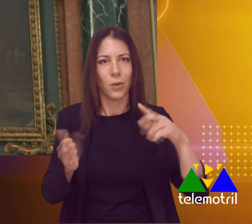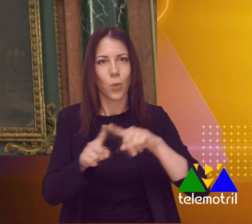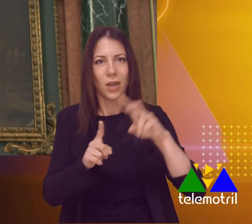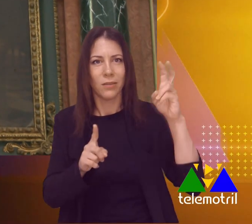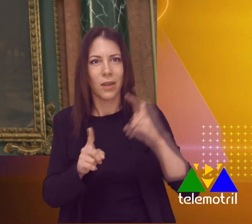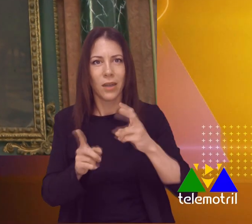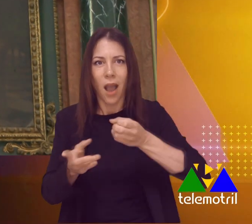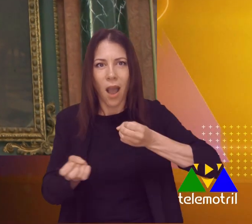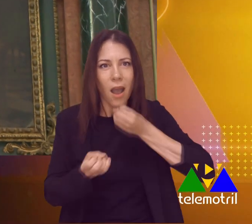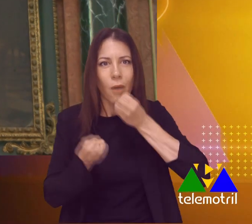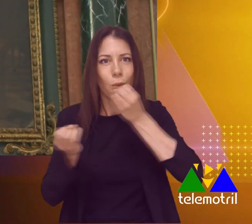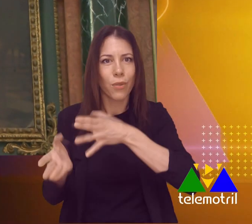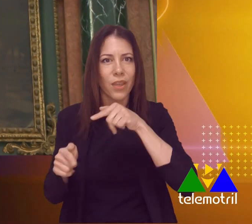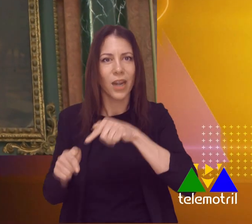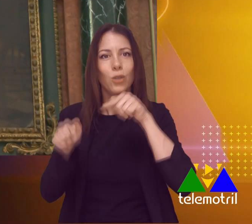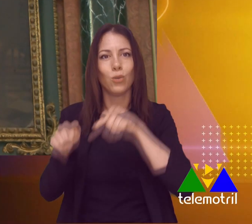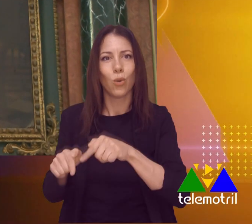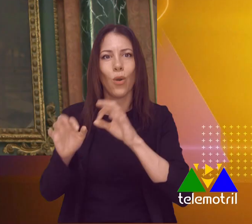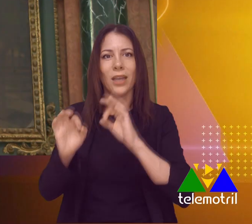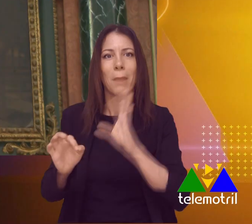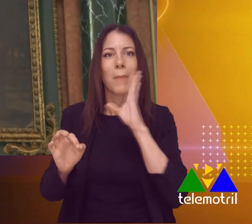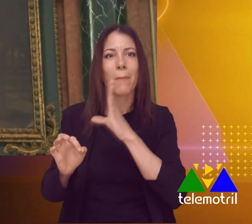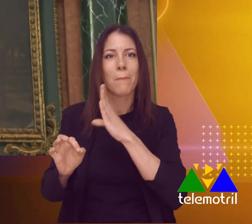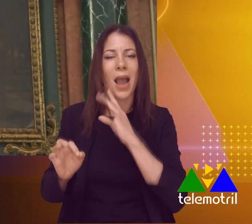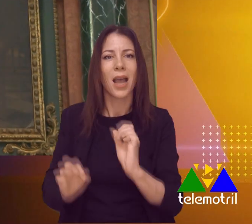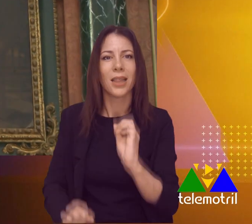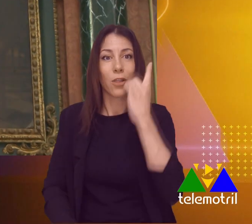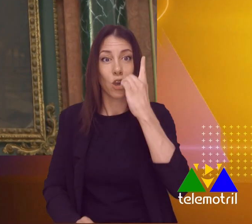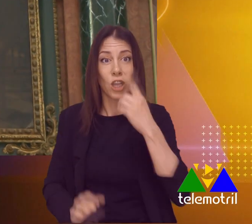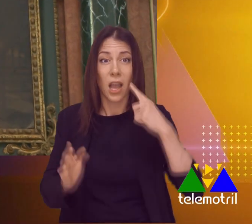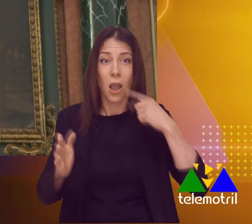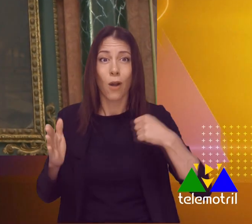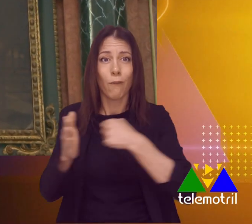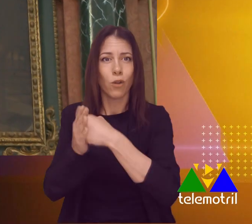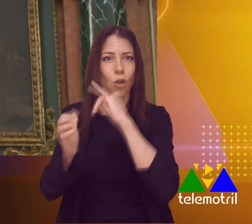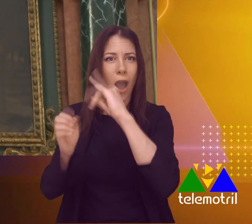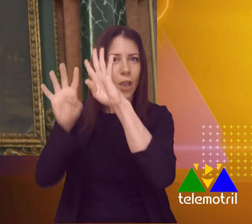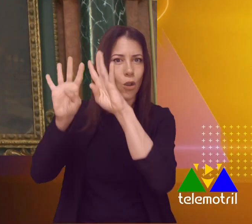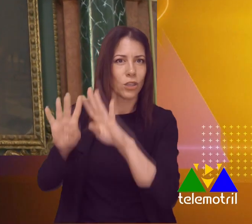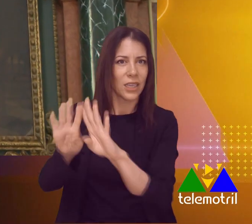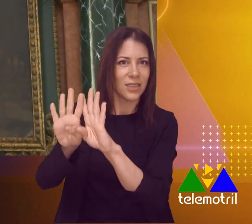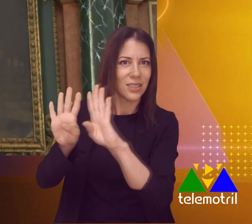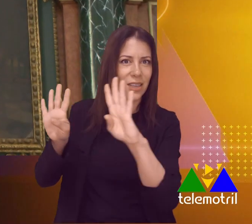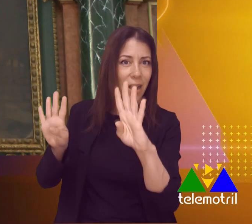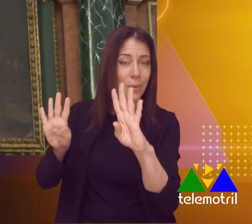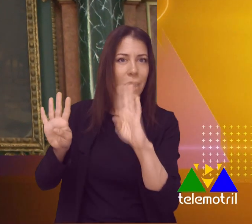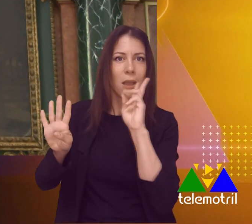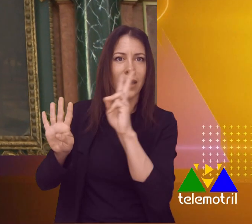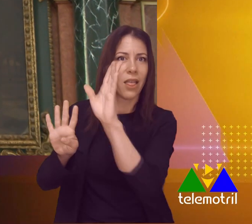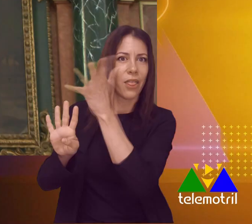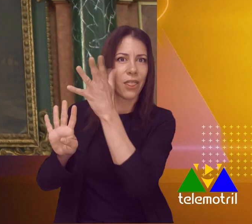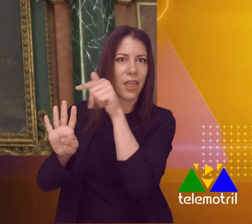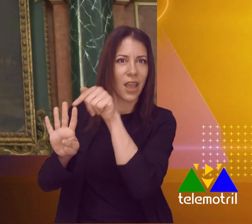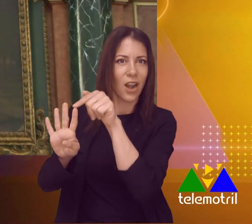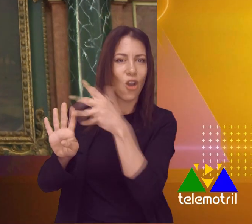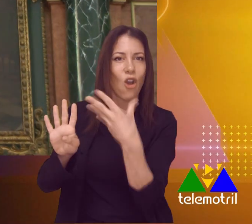de anunciarle a la Virgen que va a ser Madre de Dios. El fondo se abre con una cortina, está en una composición diagonal y se abre el cielo con